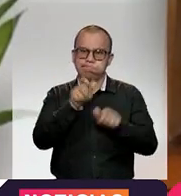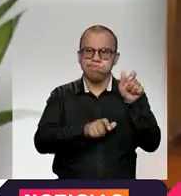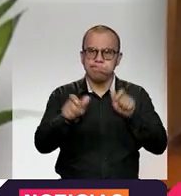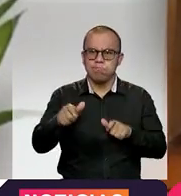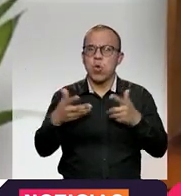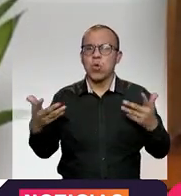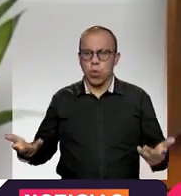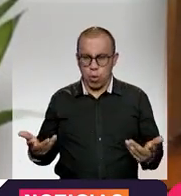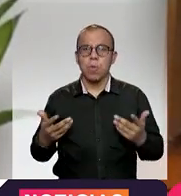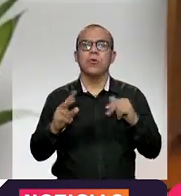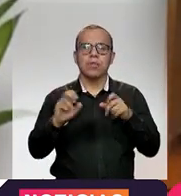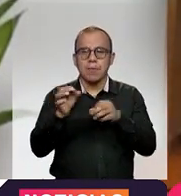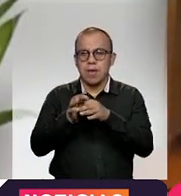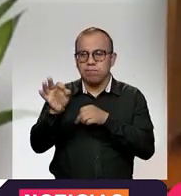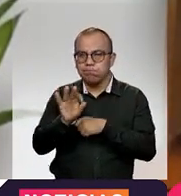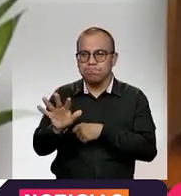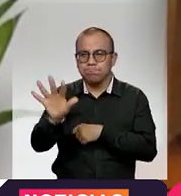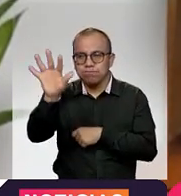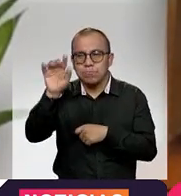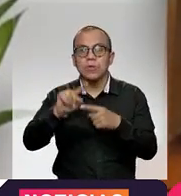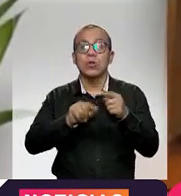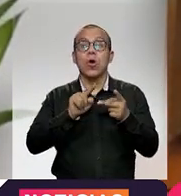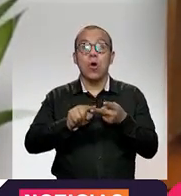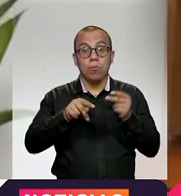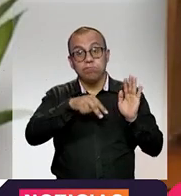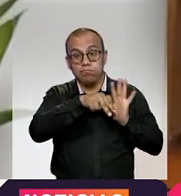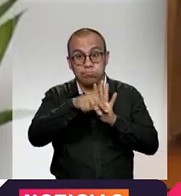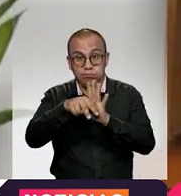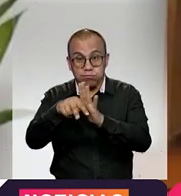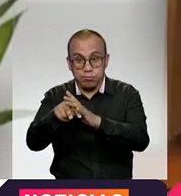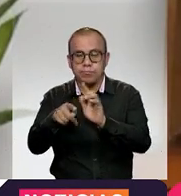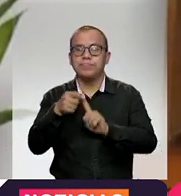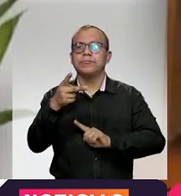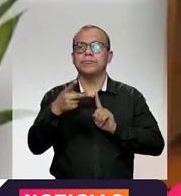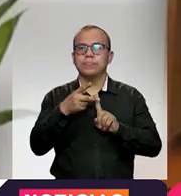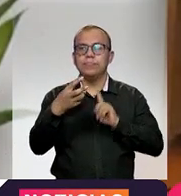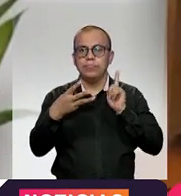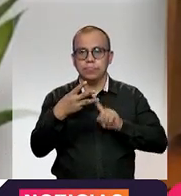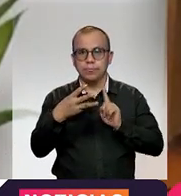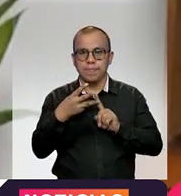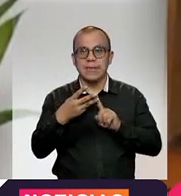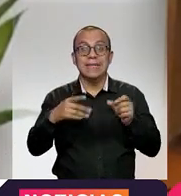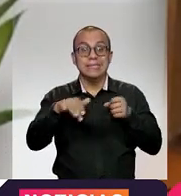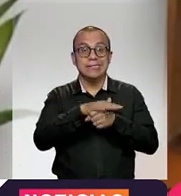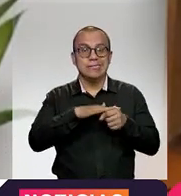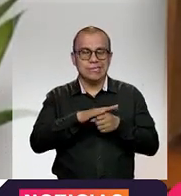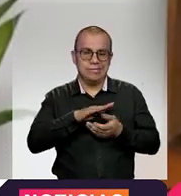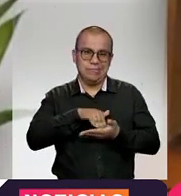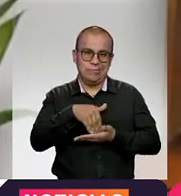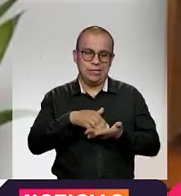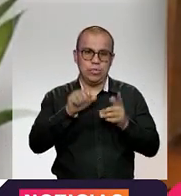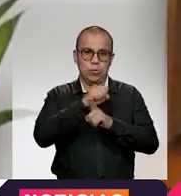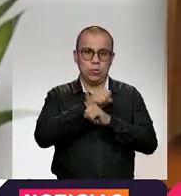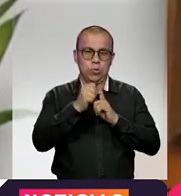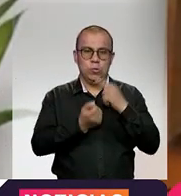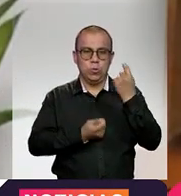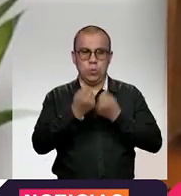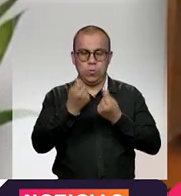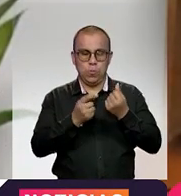procedentes de la ruralidad a las víctimas del conflicto armado a las personas en condiciones de vulnerabilidad socioeconómica